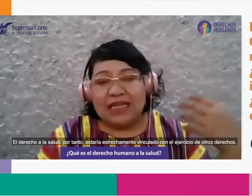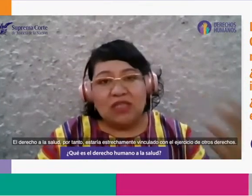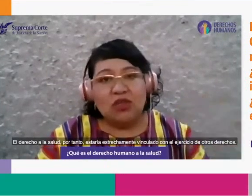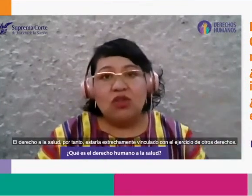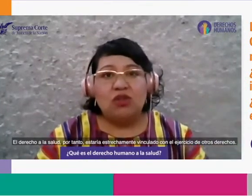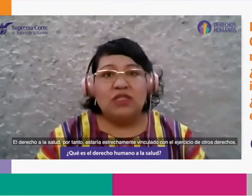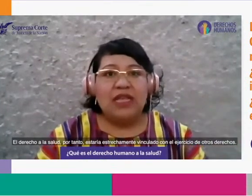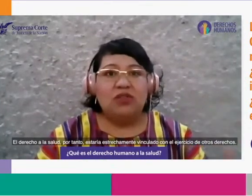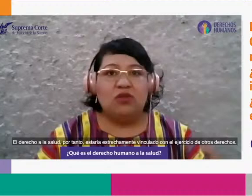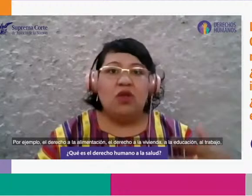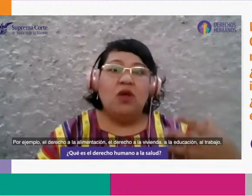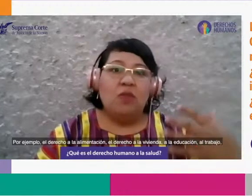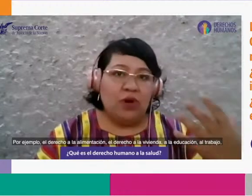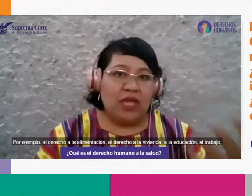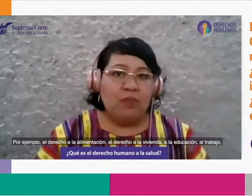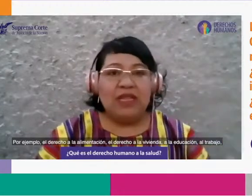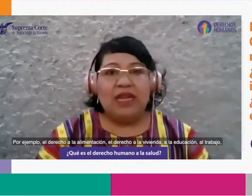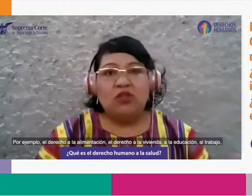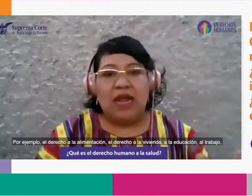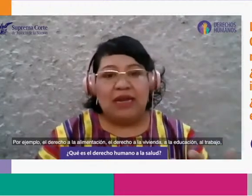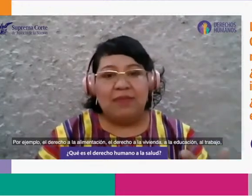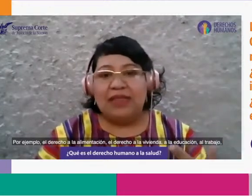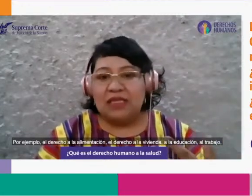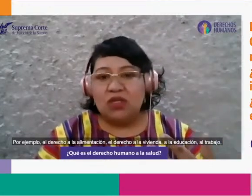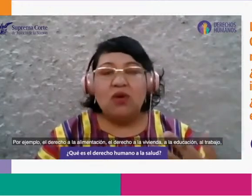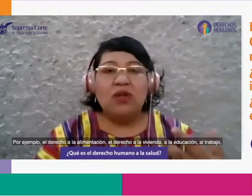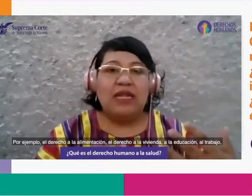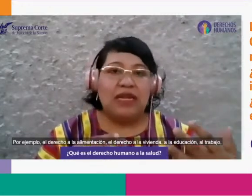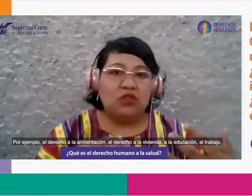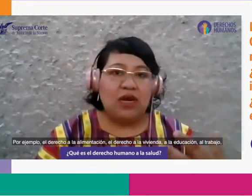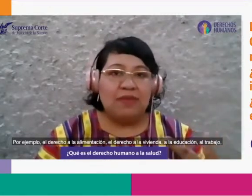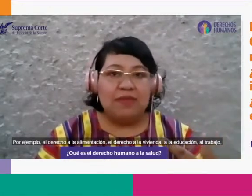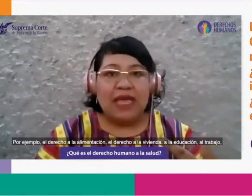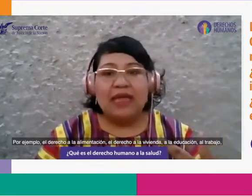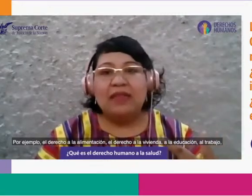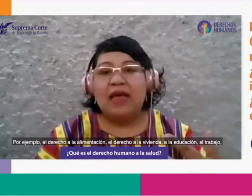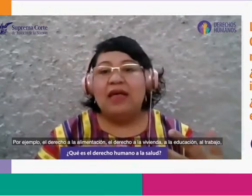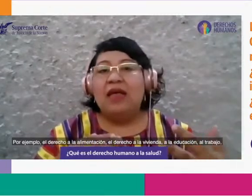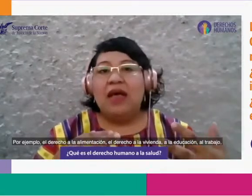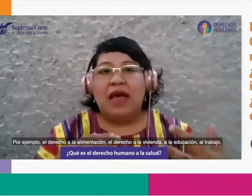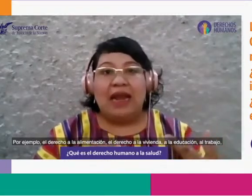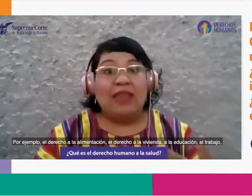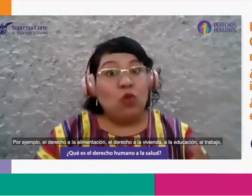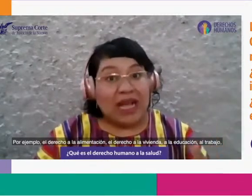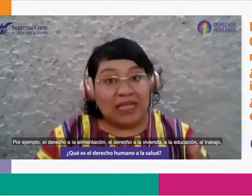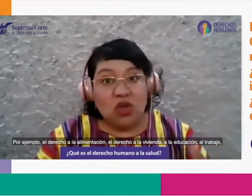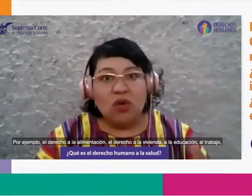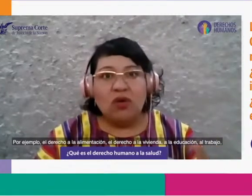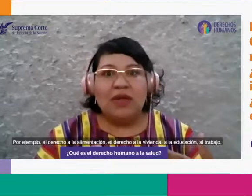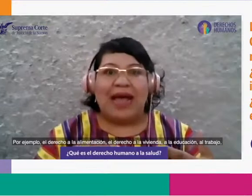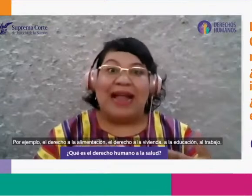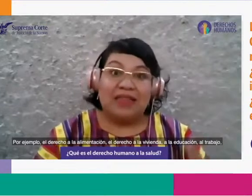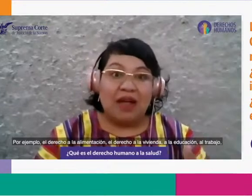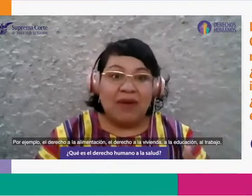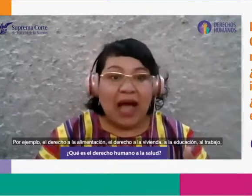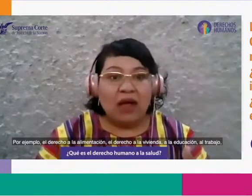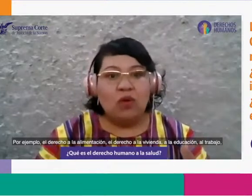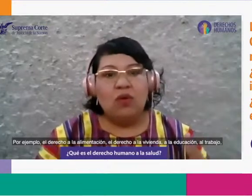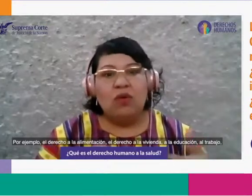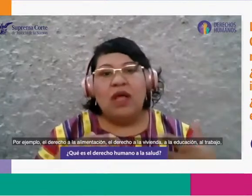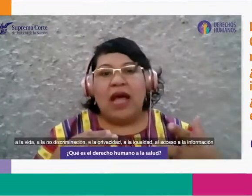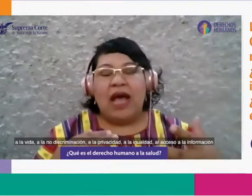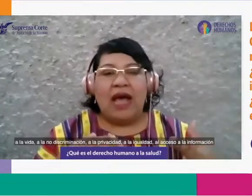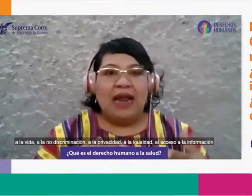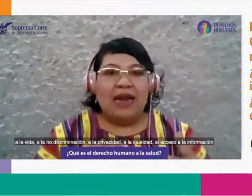el ejercicio de otros derechos, por ejemplo, el derecho a la alimentación, el derecho a la vivienda, a la educación, al